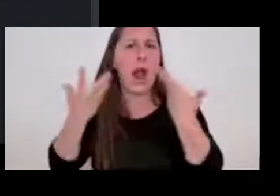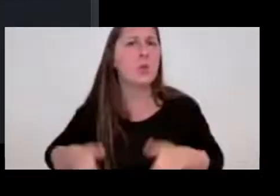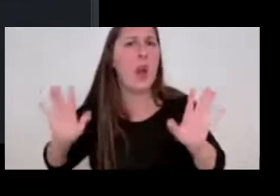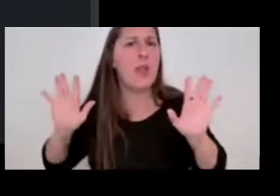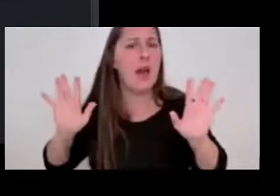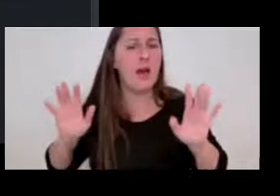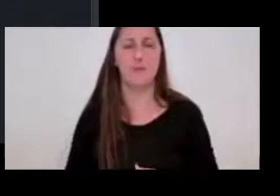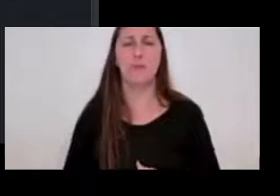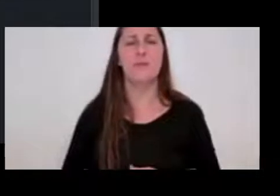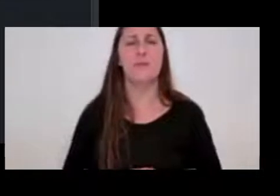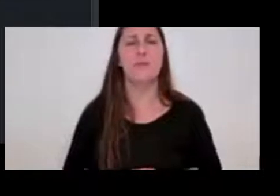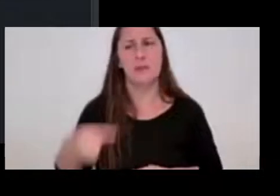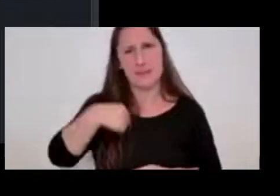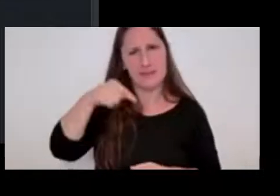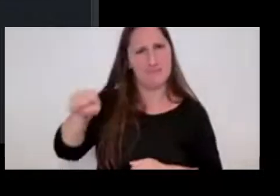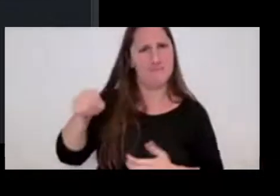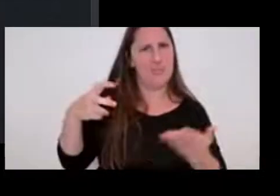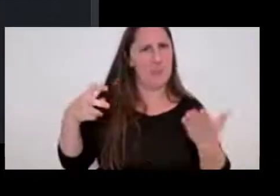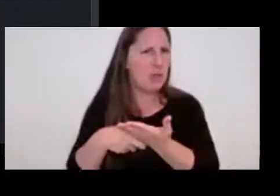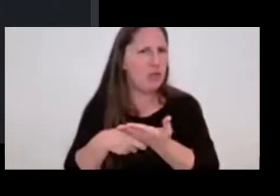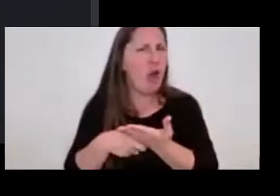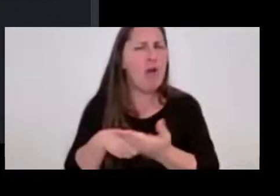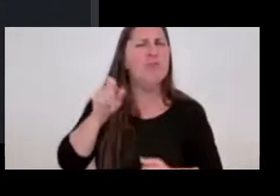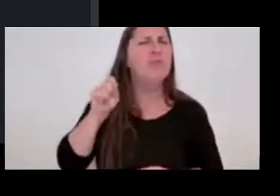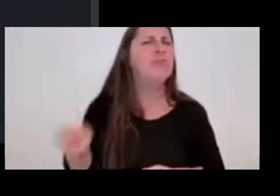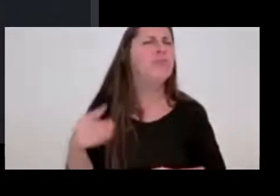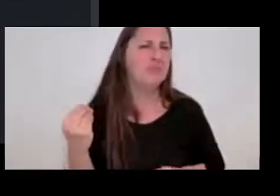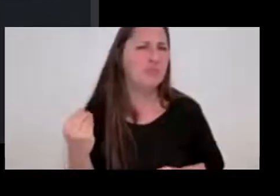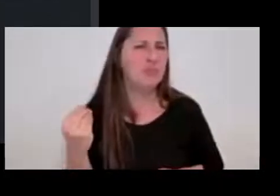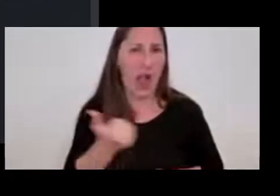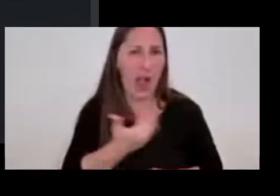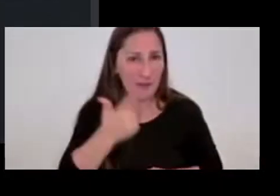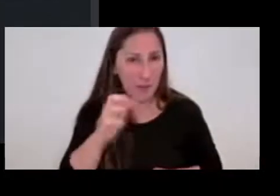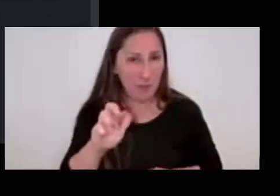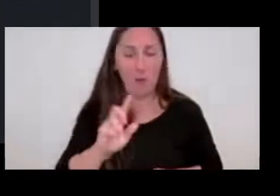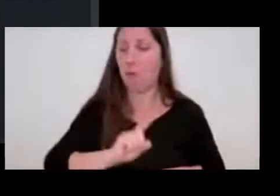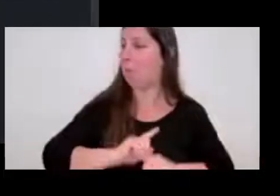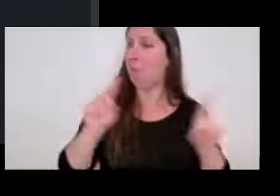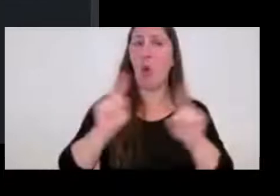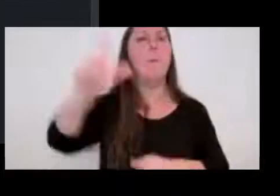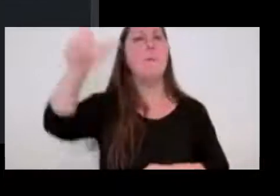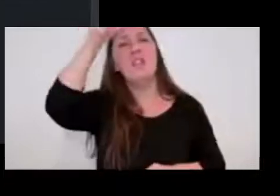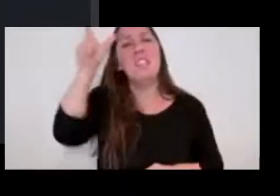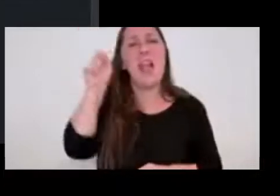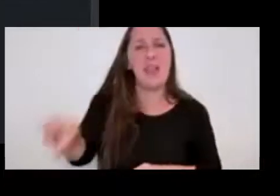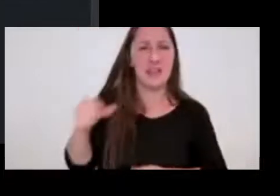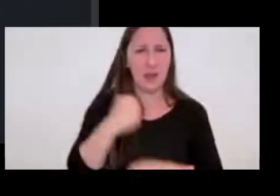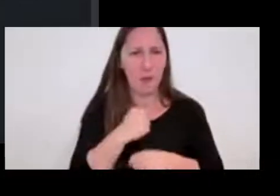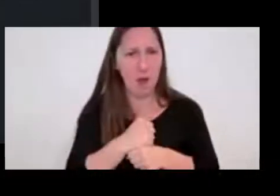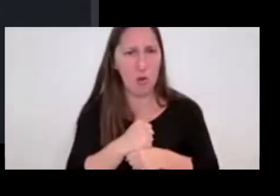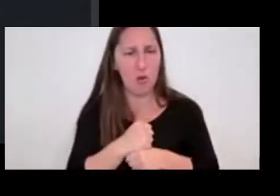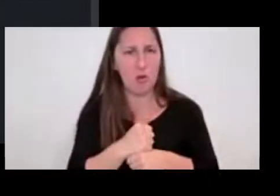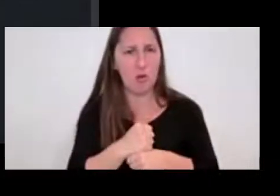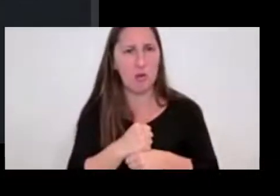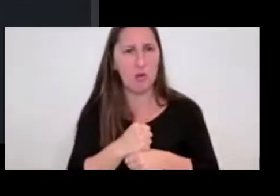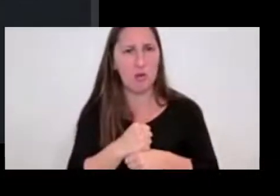Y yo digo, ¿esta inspección qué es? ¿Una inspección de la AFIP? No, de la Policía del Trabajo, dice. Y